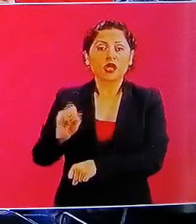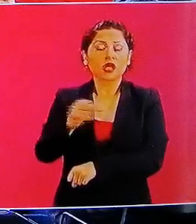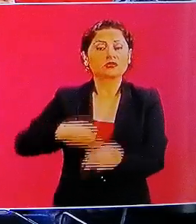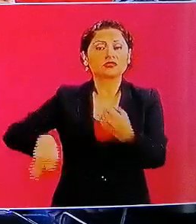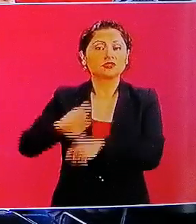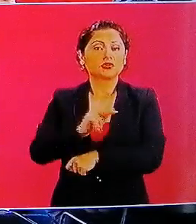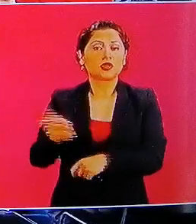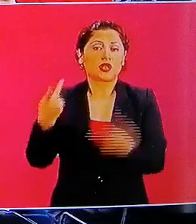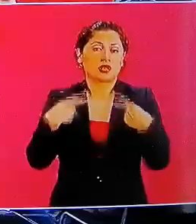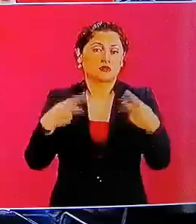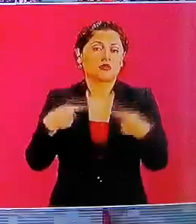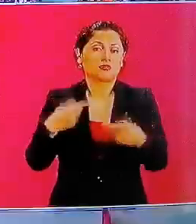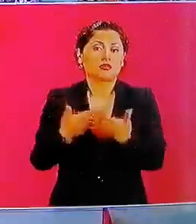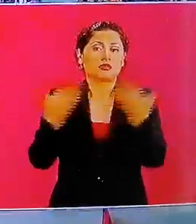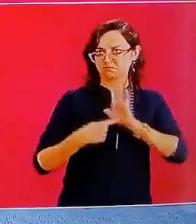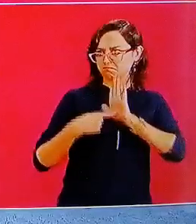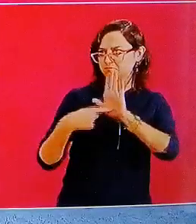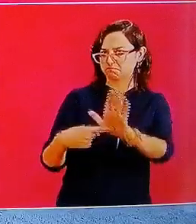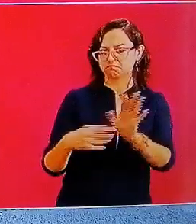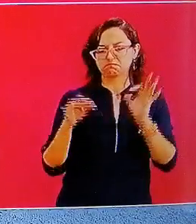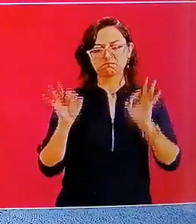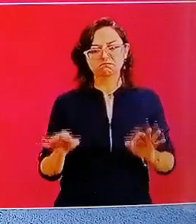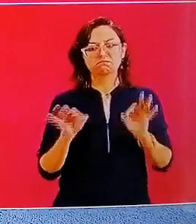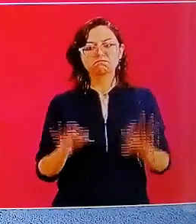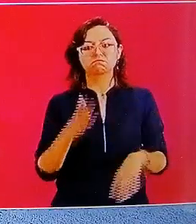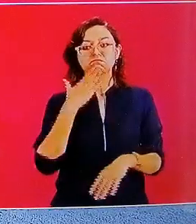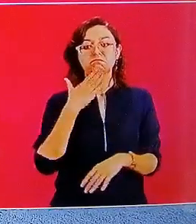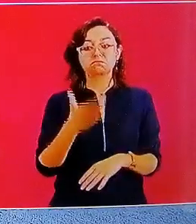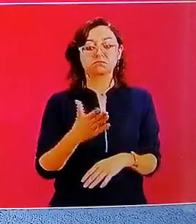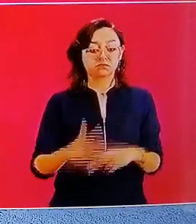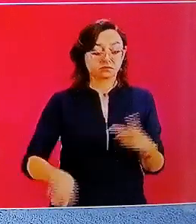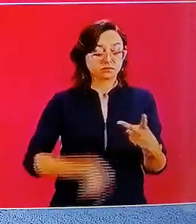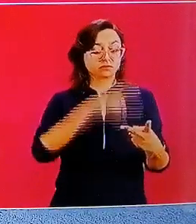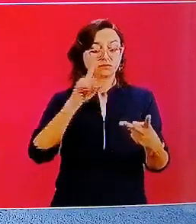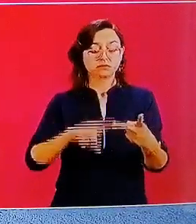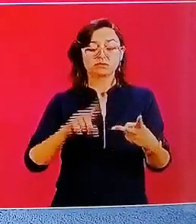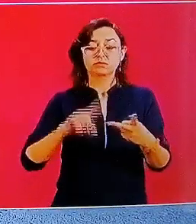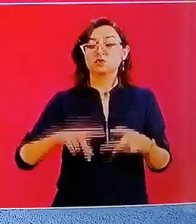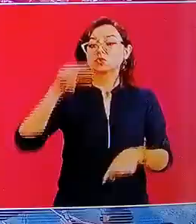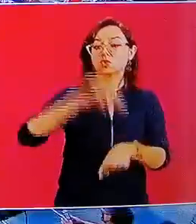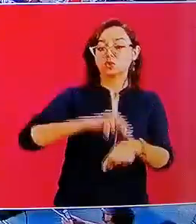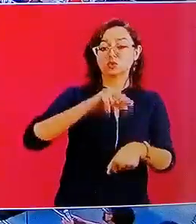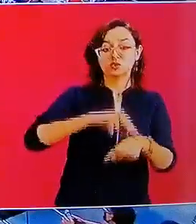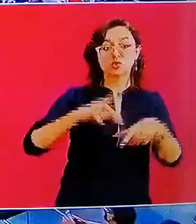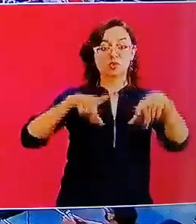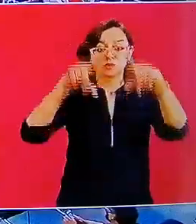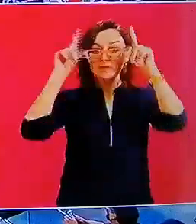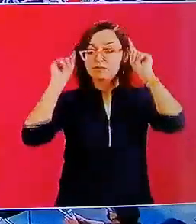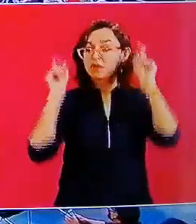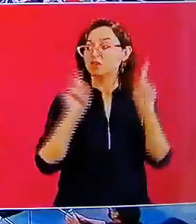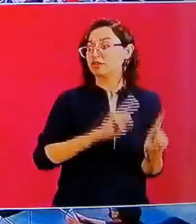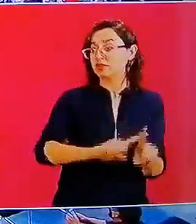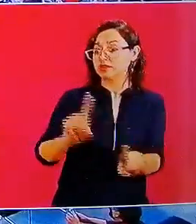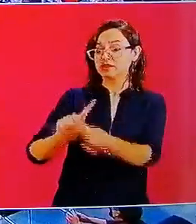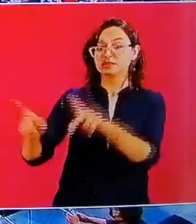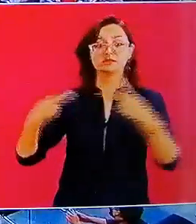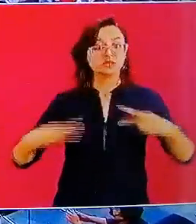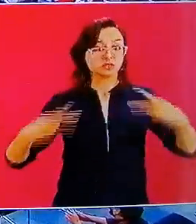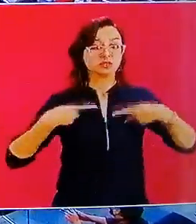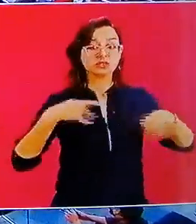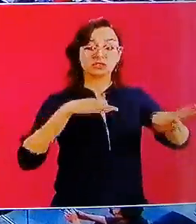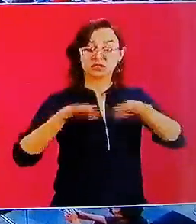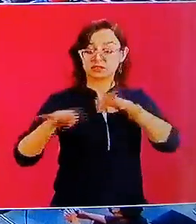salir de esto. Muchas gracias. Acerca de los trabajadores de la salud, yo apoyo al